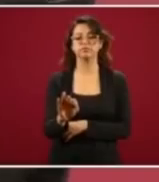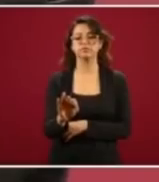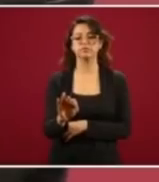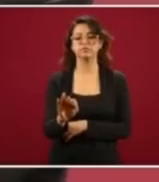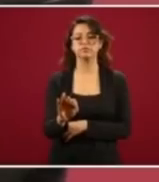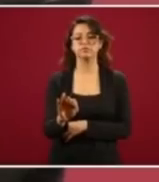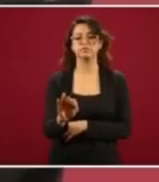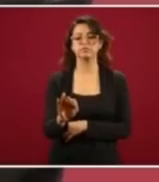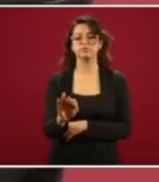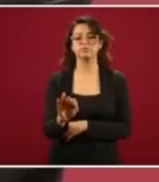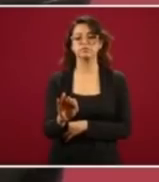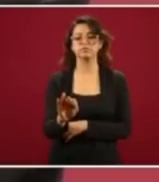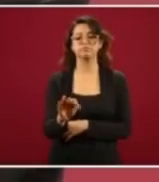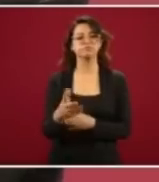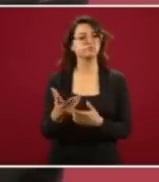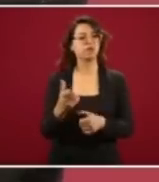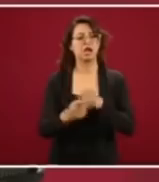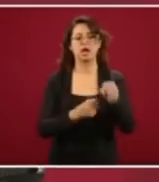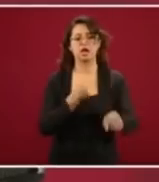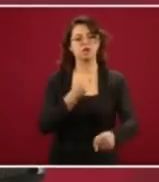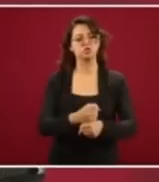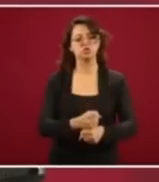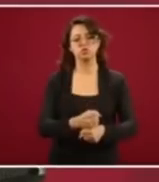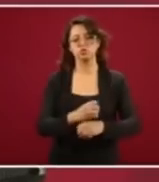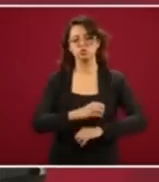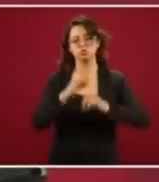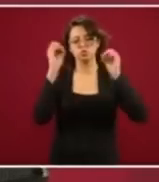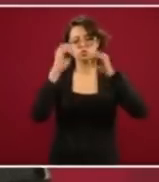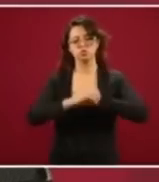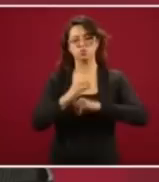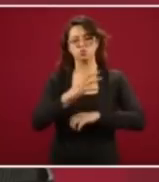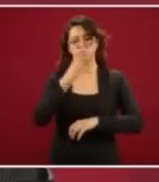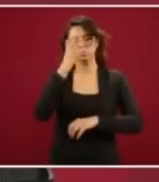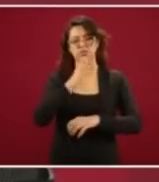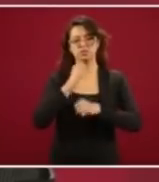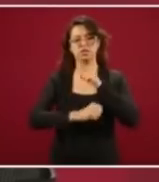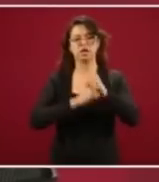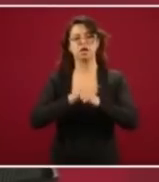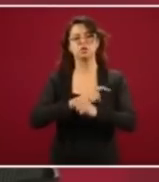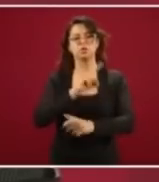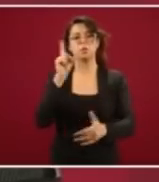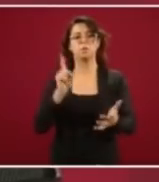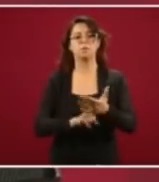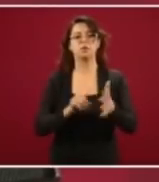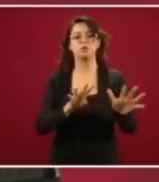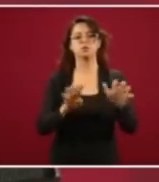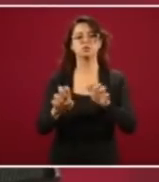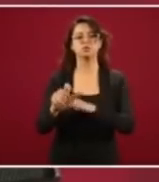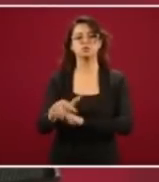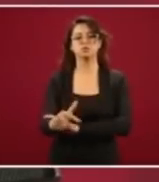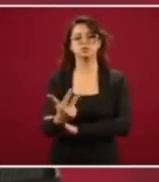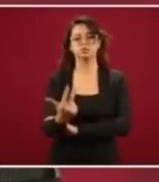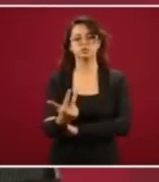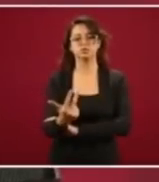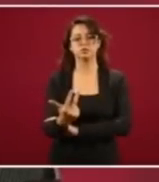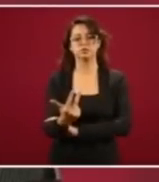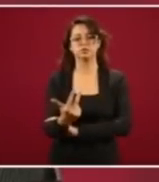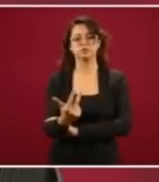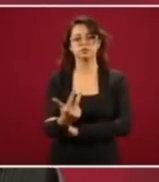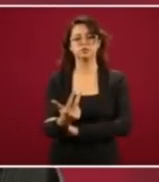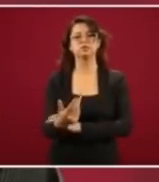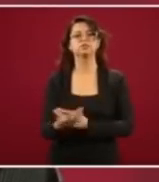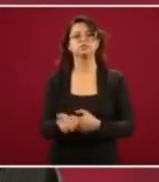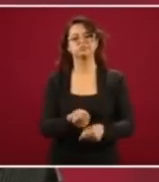año oscuro de 1913, se le había torturado